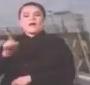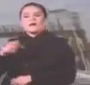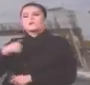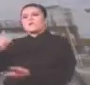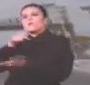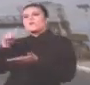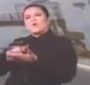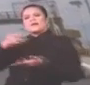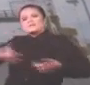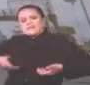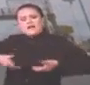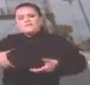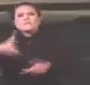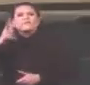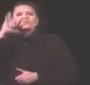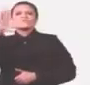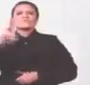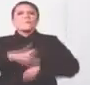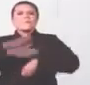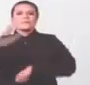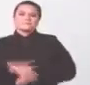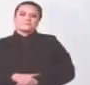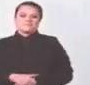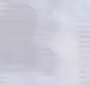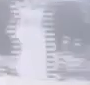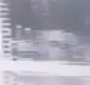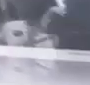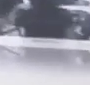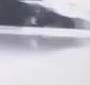Donde le seguimos abriendo caminos al futuro.